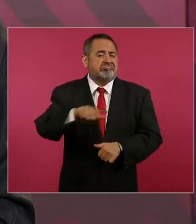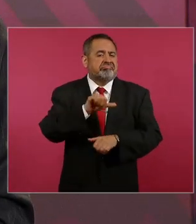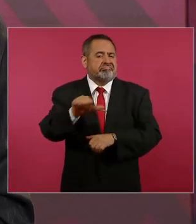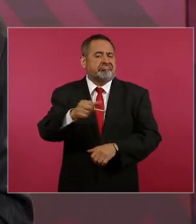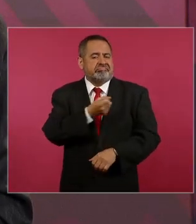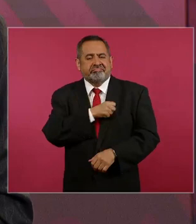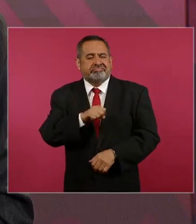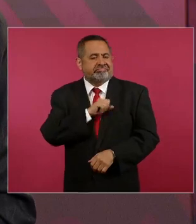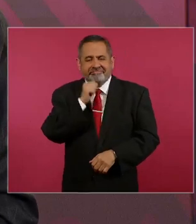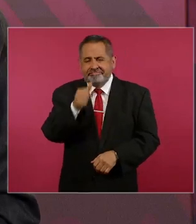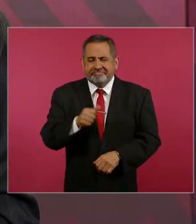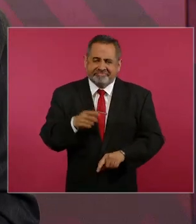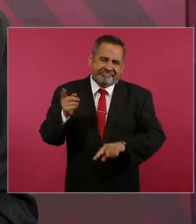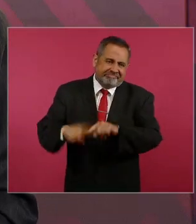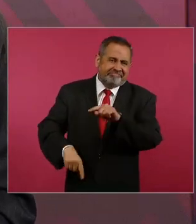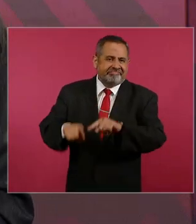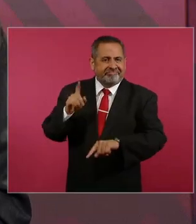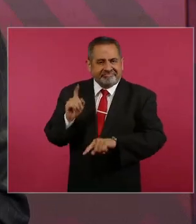destrucción